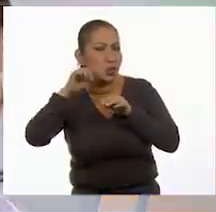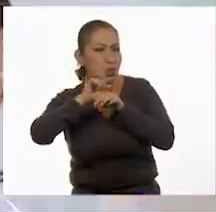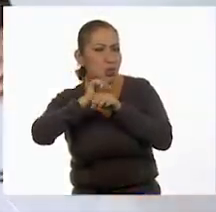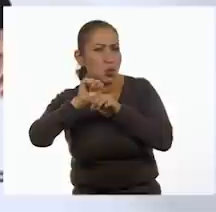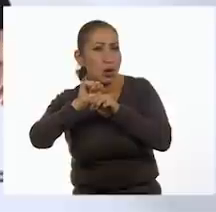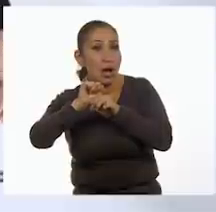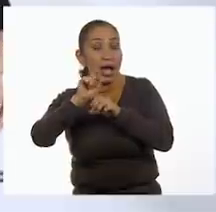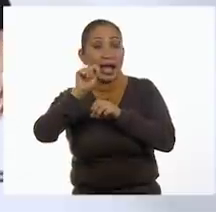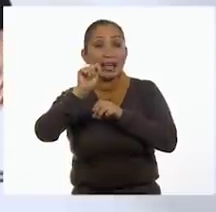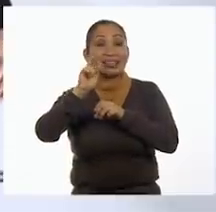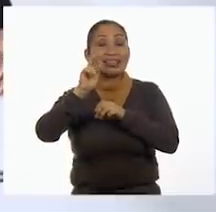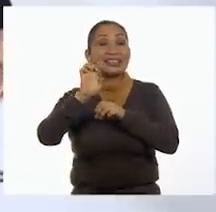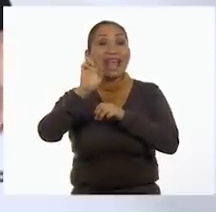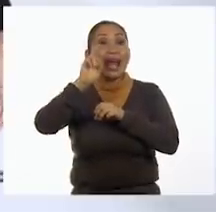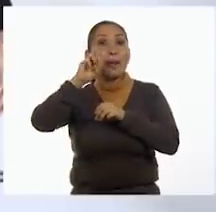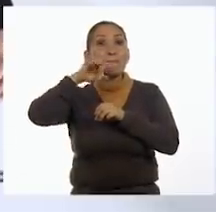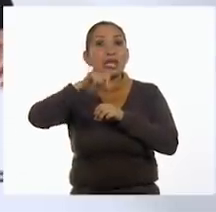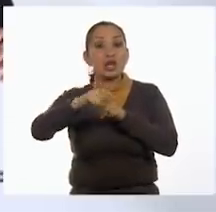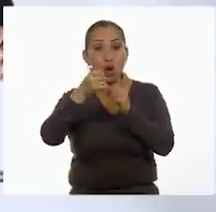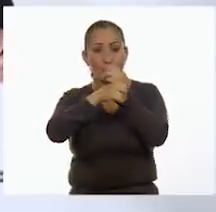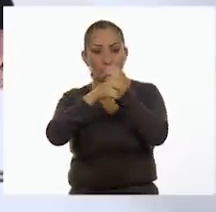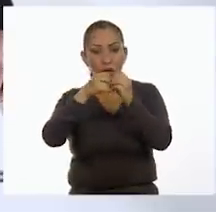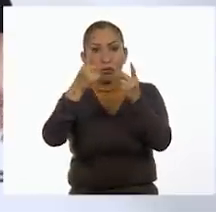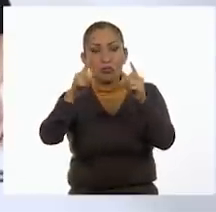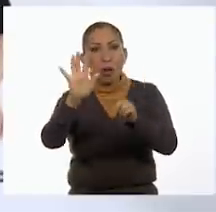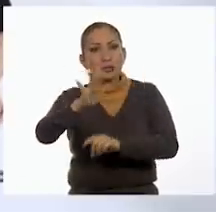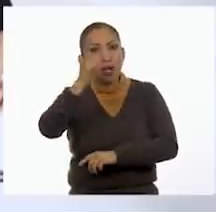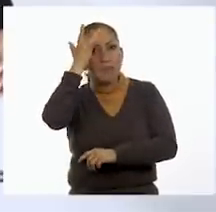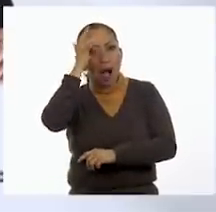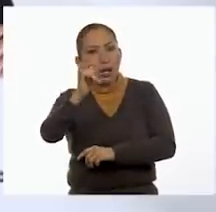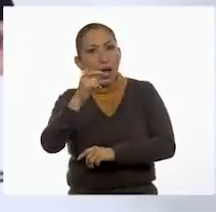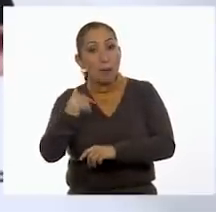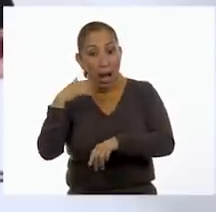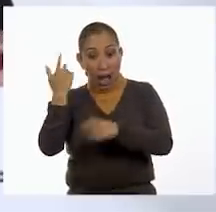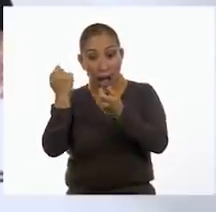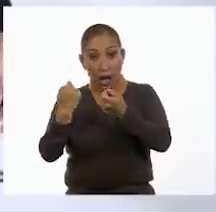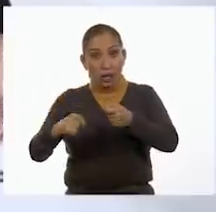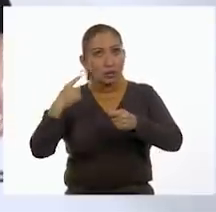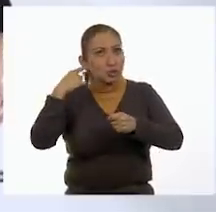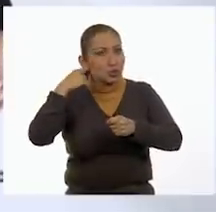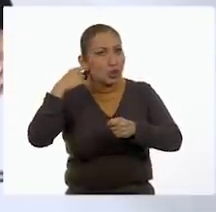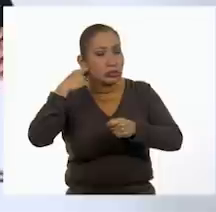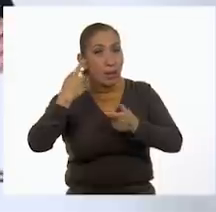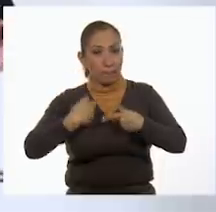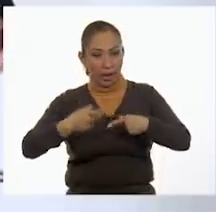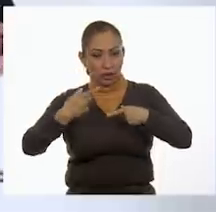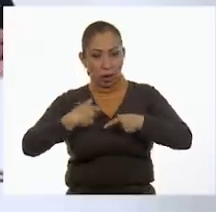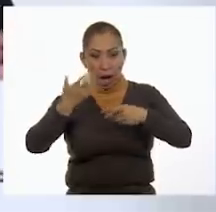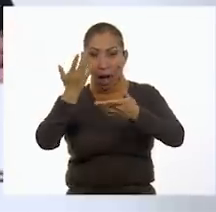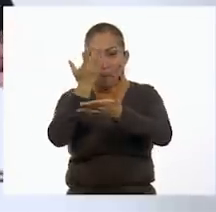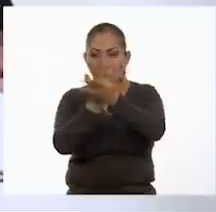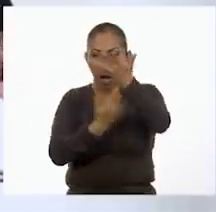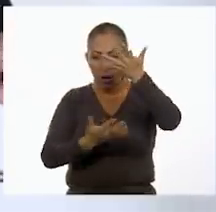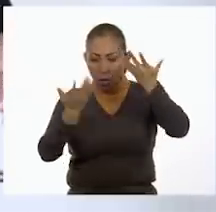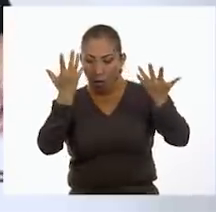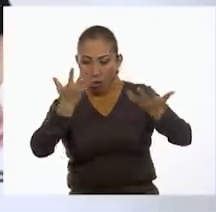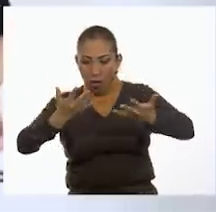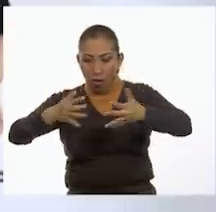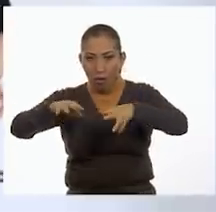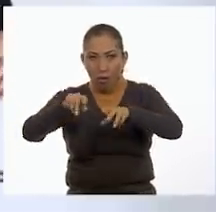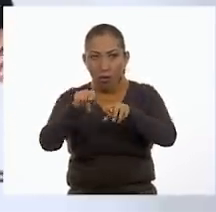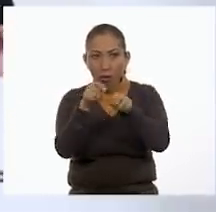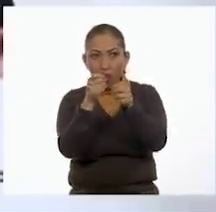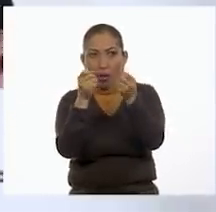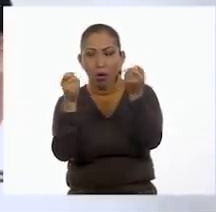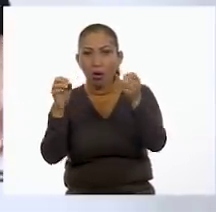El teremín es un instrumento musical que parece mágico, porque para tocarlo el intérprete debe mover los brazos